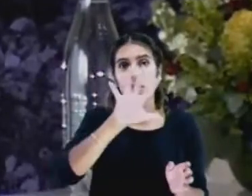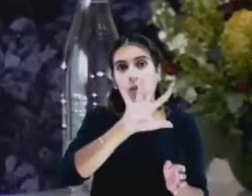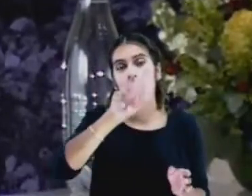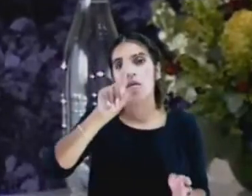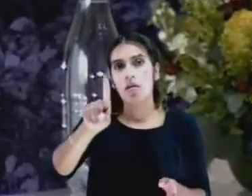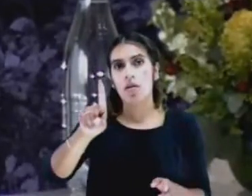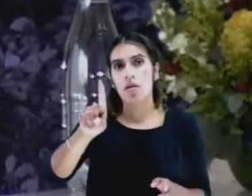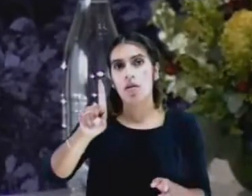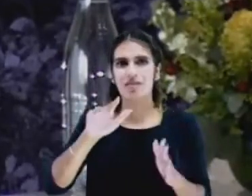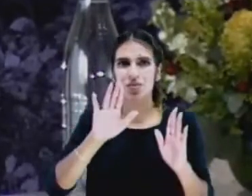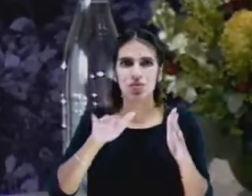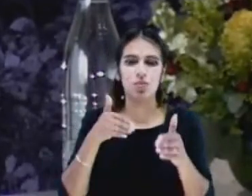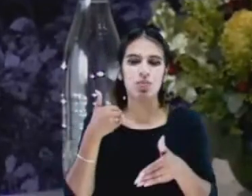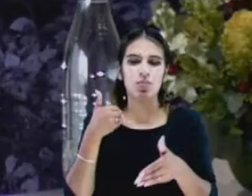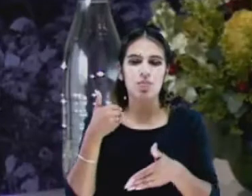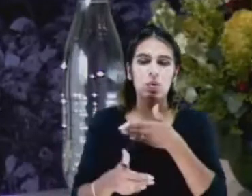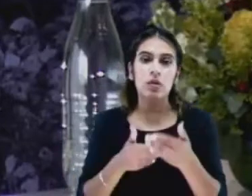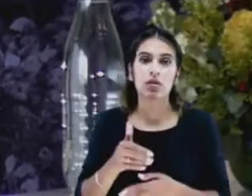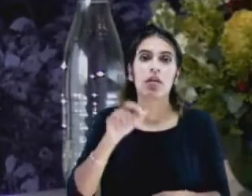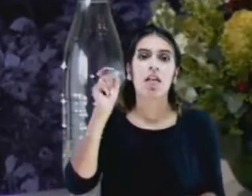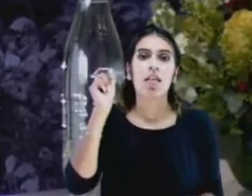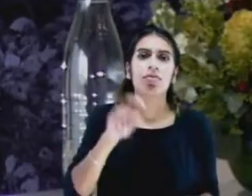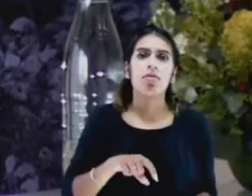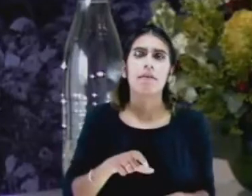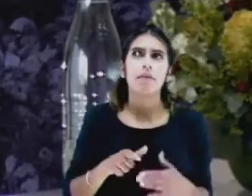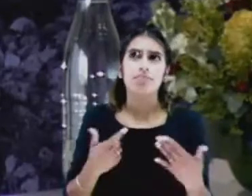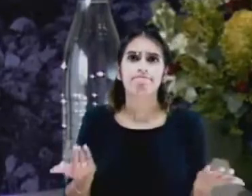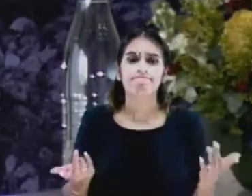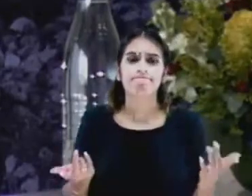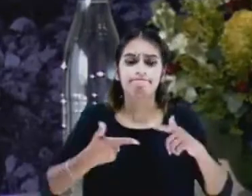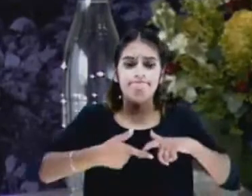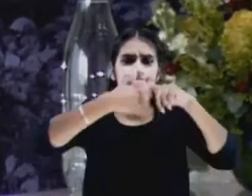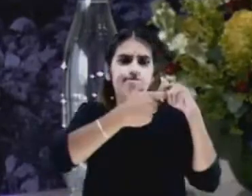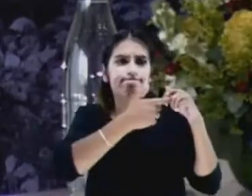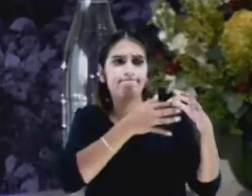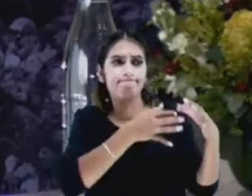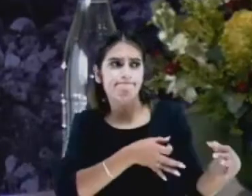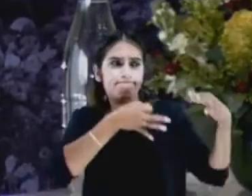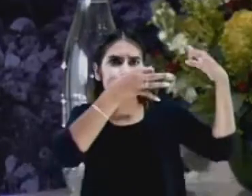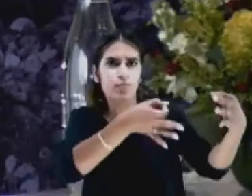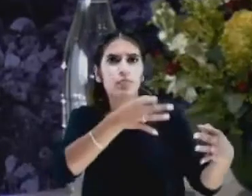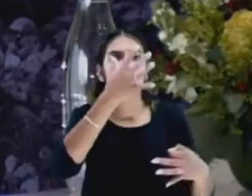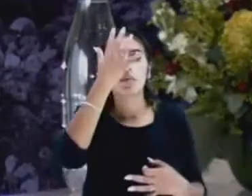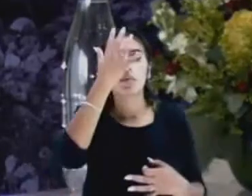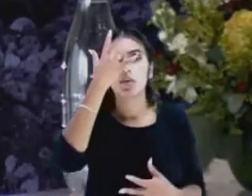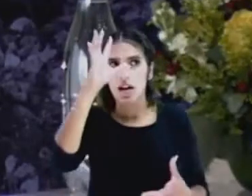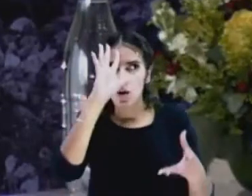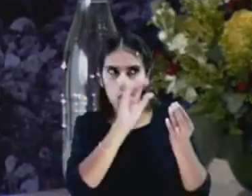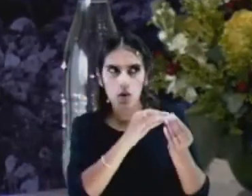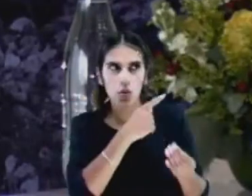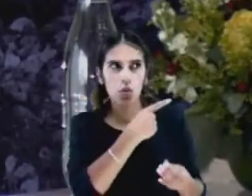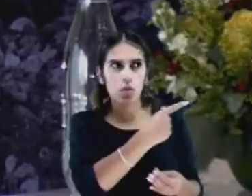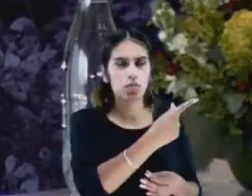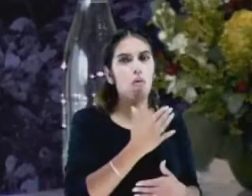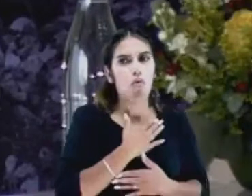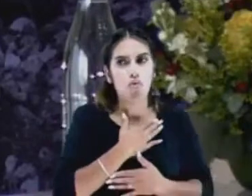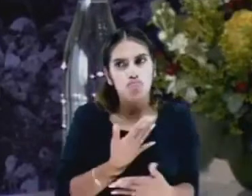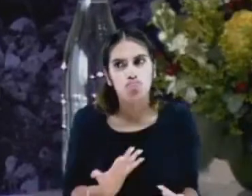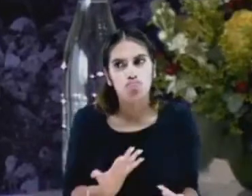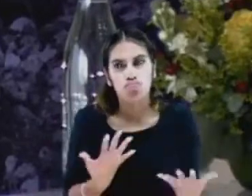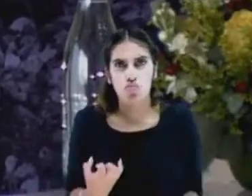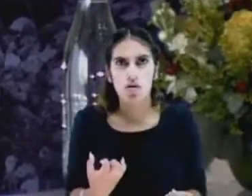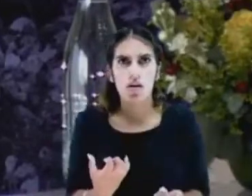dice que se puede suspender el preso por por un acuerdo de las partes o por disposición especial y esta sería una disposición